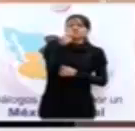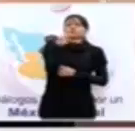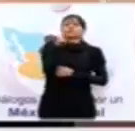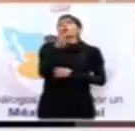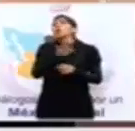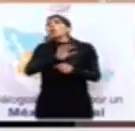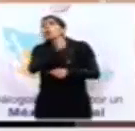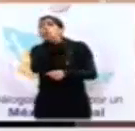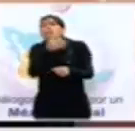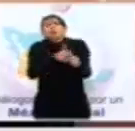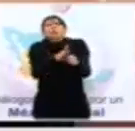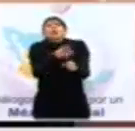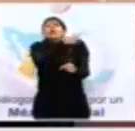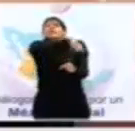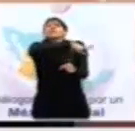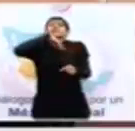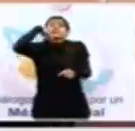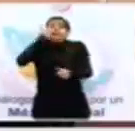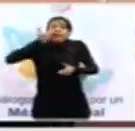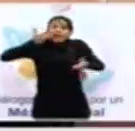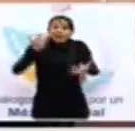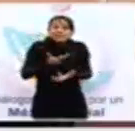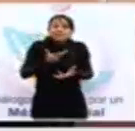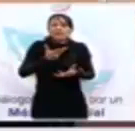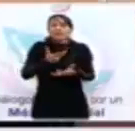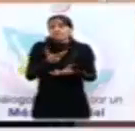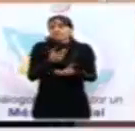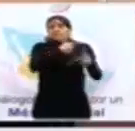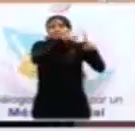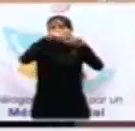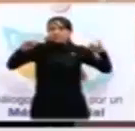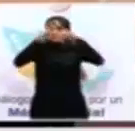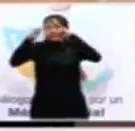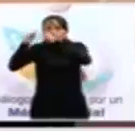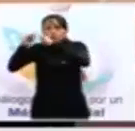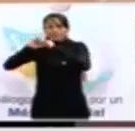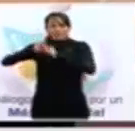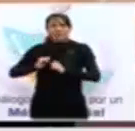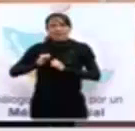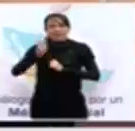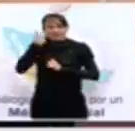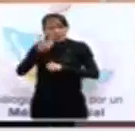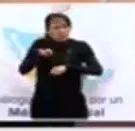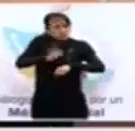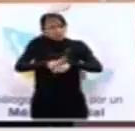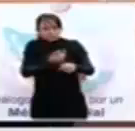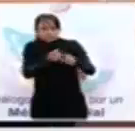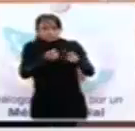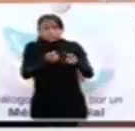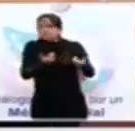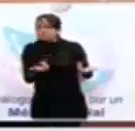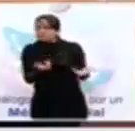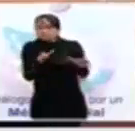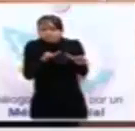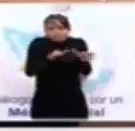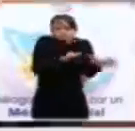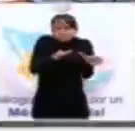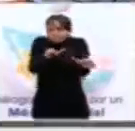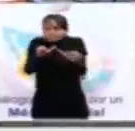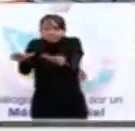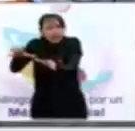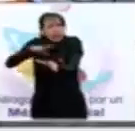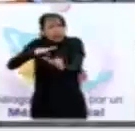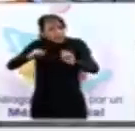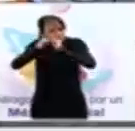de Desarrollo Rural ahora y el FIRA, ¿no? Entonces tenemos altamente concentrados los apoyos productivos y entonces